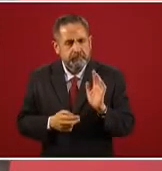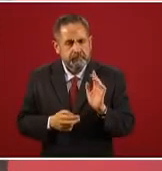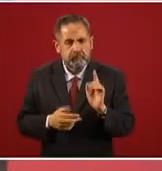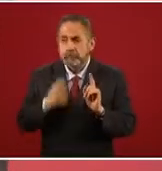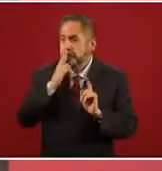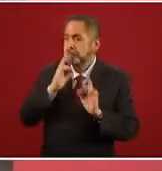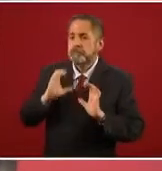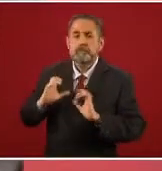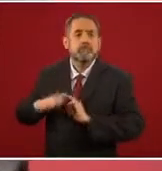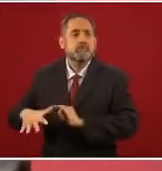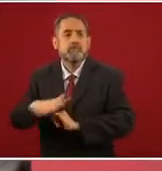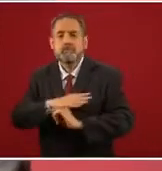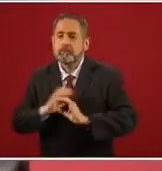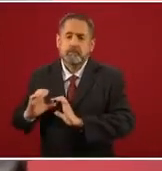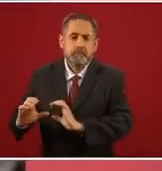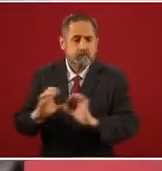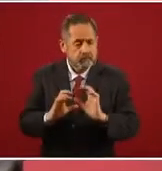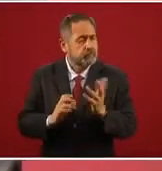ambientalista,